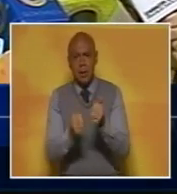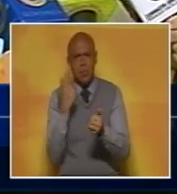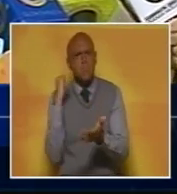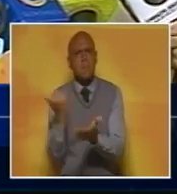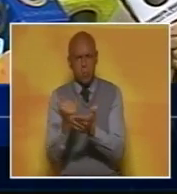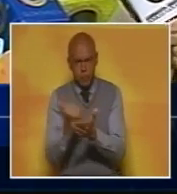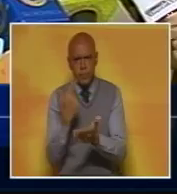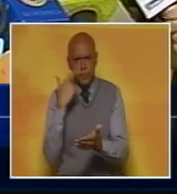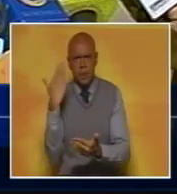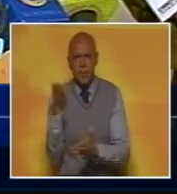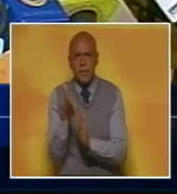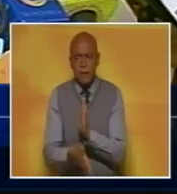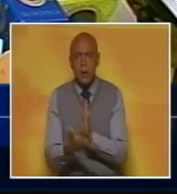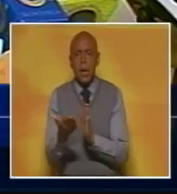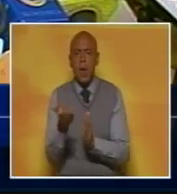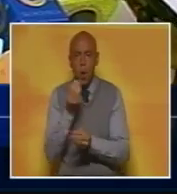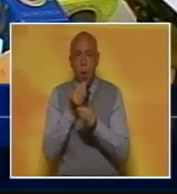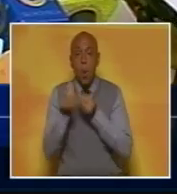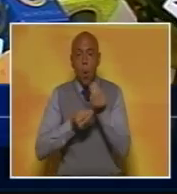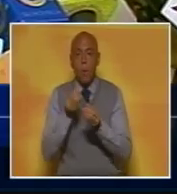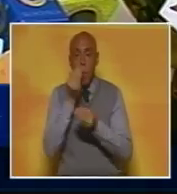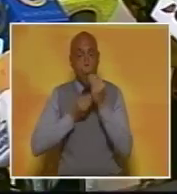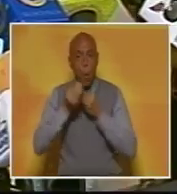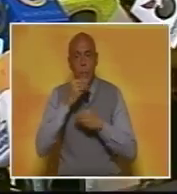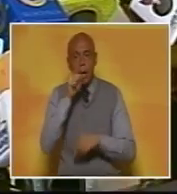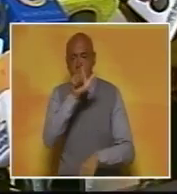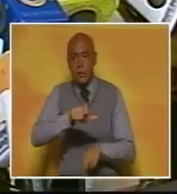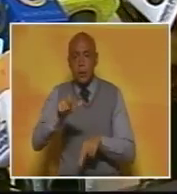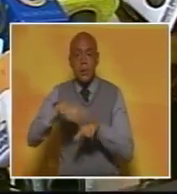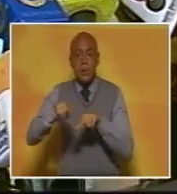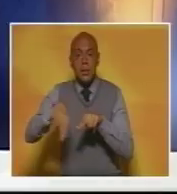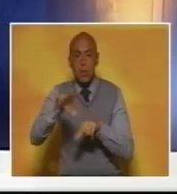para la alimentación de nuestros infantes, ¿qué ha pasado con eso?